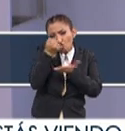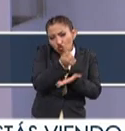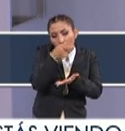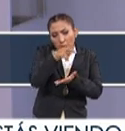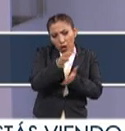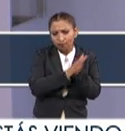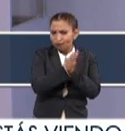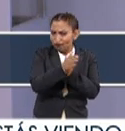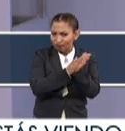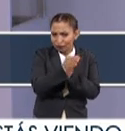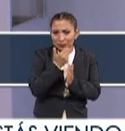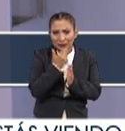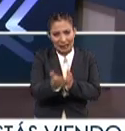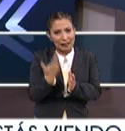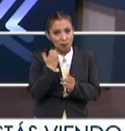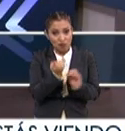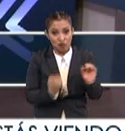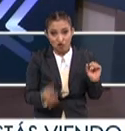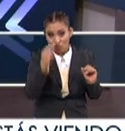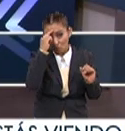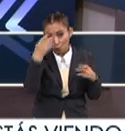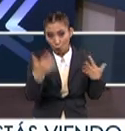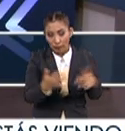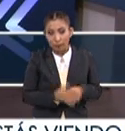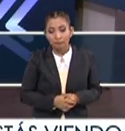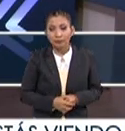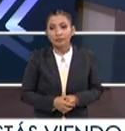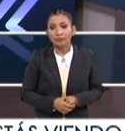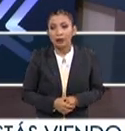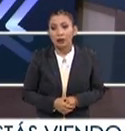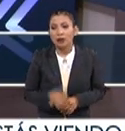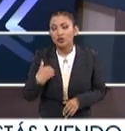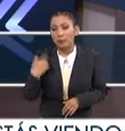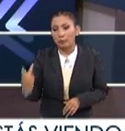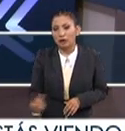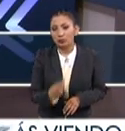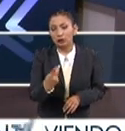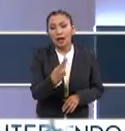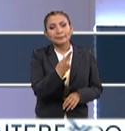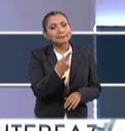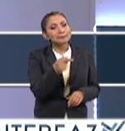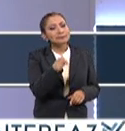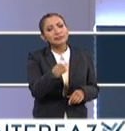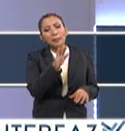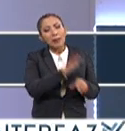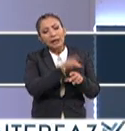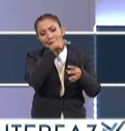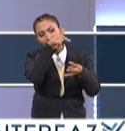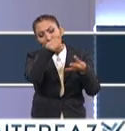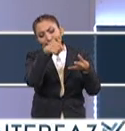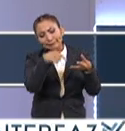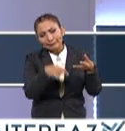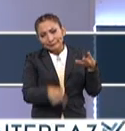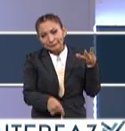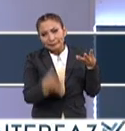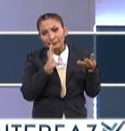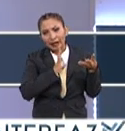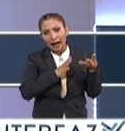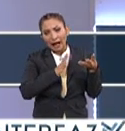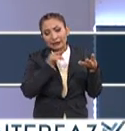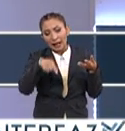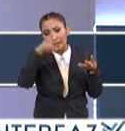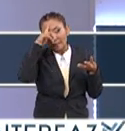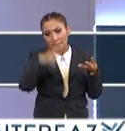pero con mucho entusiasmo. Y con mucho talento, como el de usted, doctor. Me gustaría preguntarle cuáles son los principales cánceres